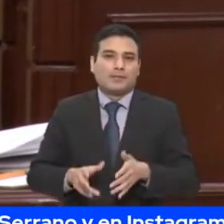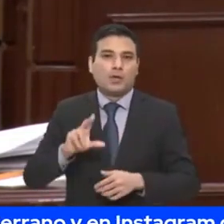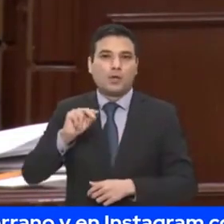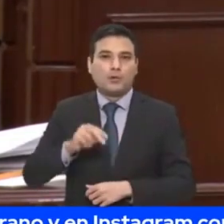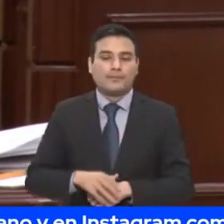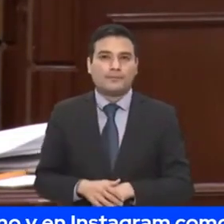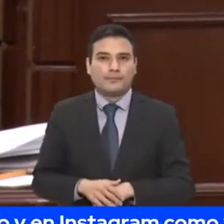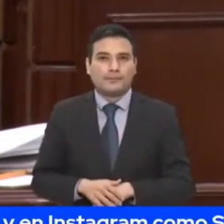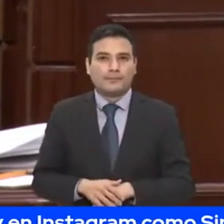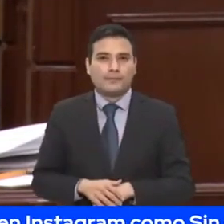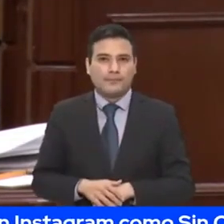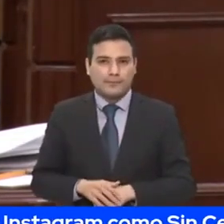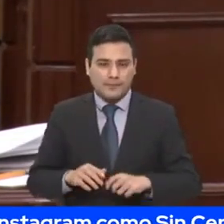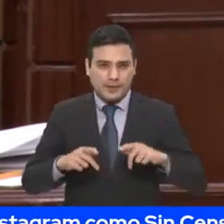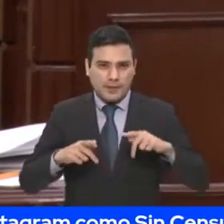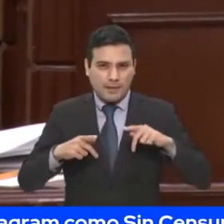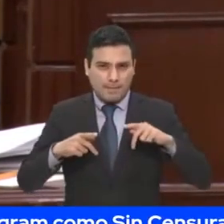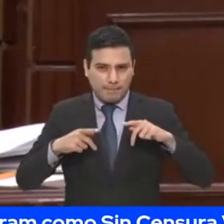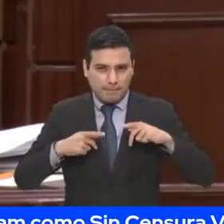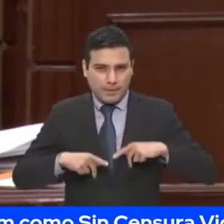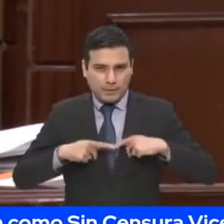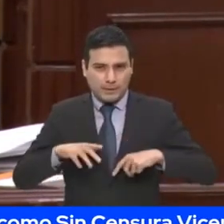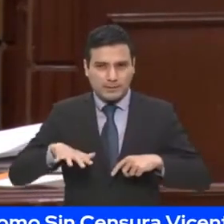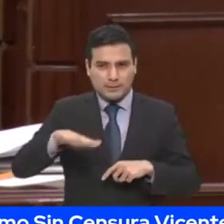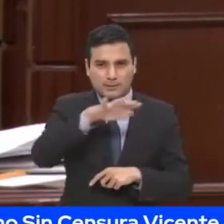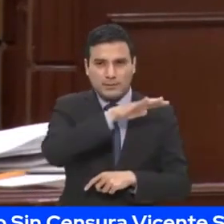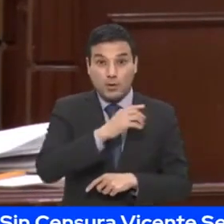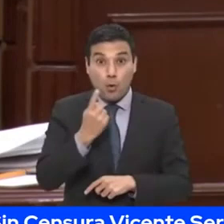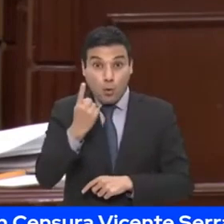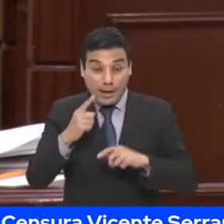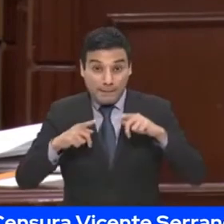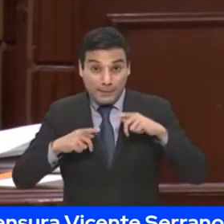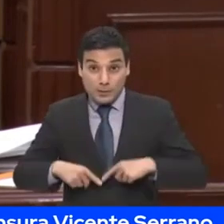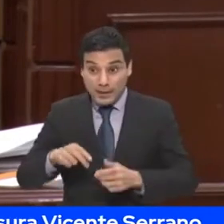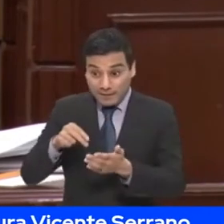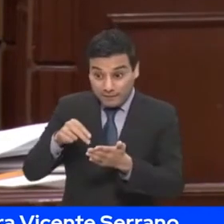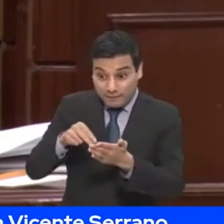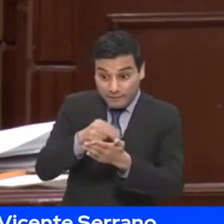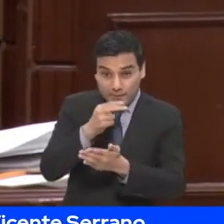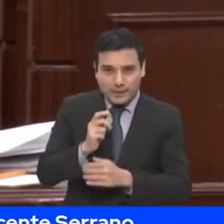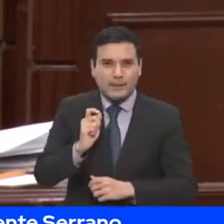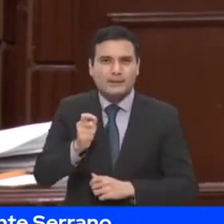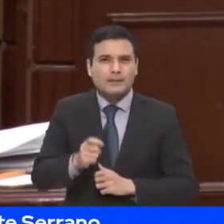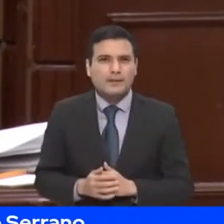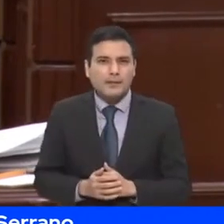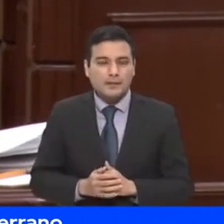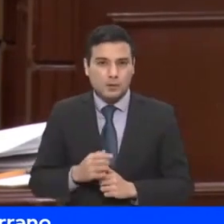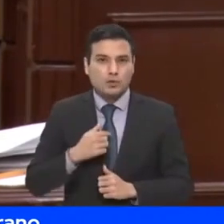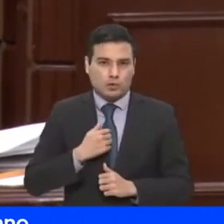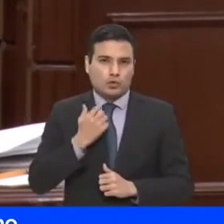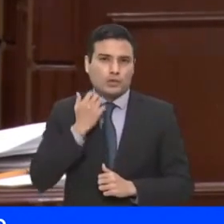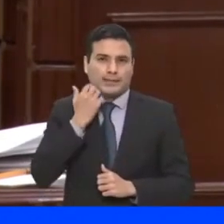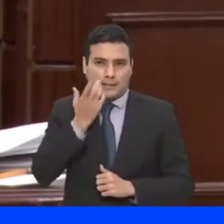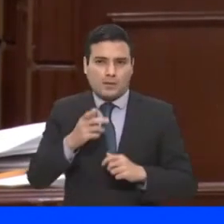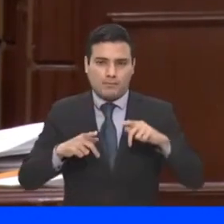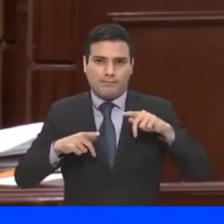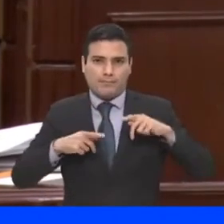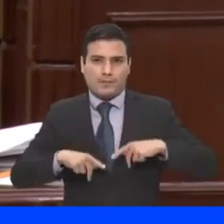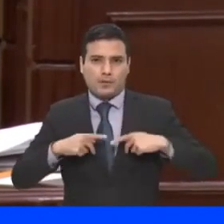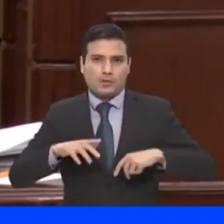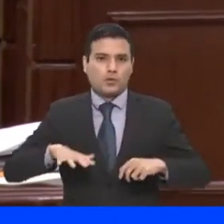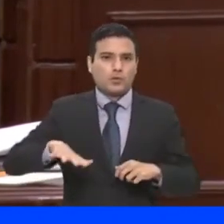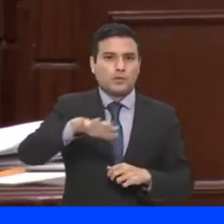es una persona que está de acuerdo en que se someta a la voluntad popular, a la participación